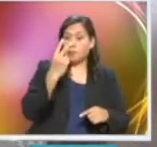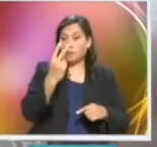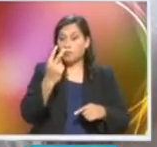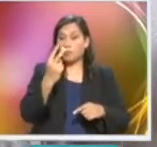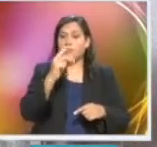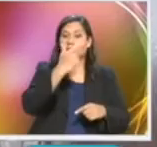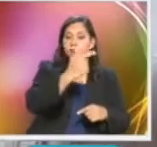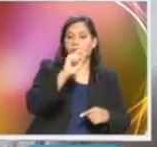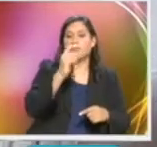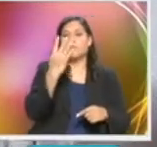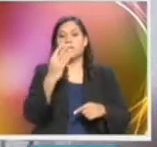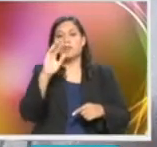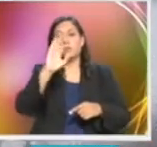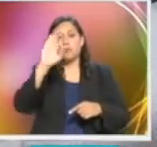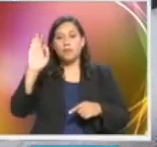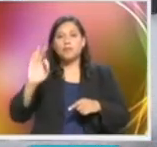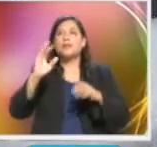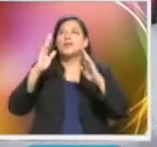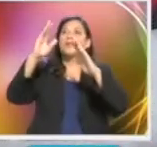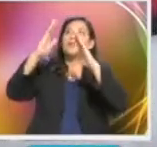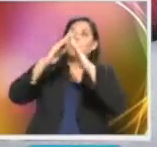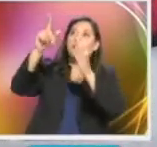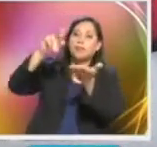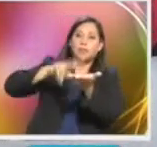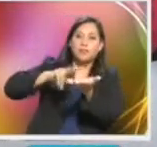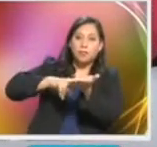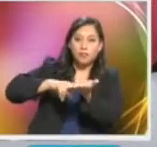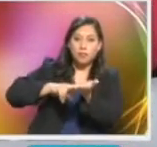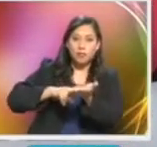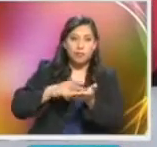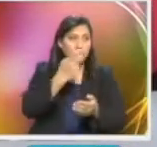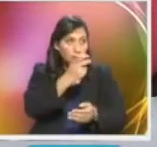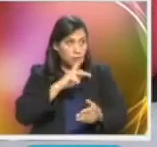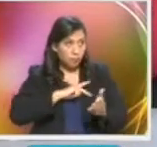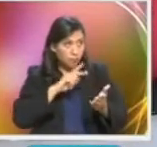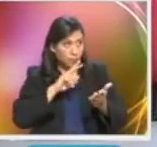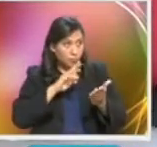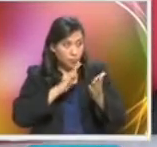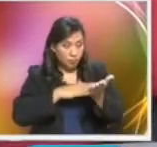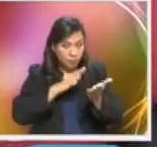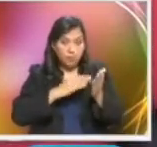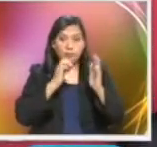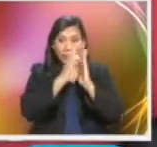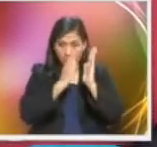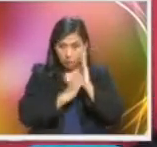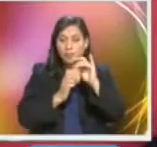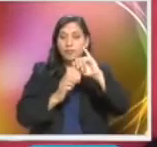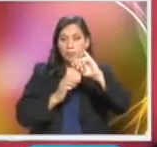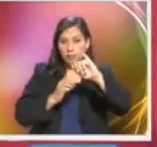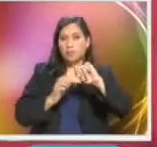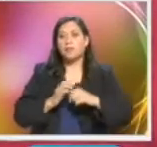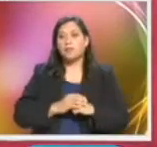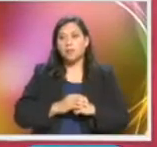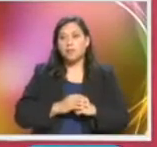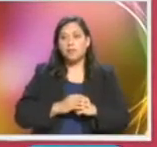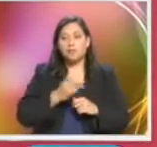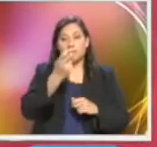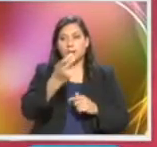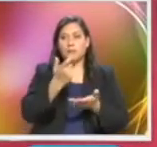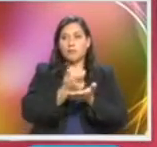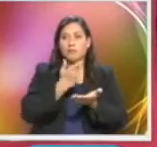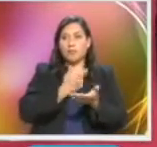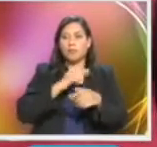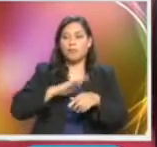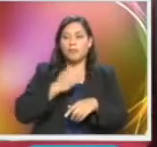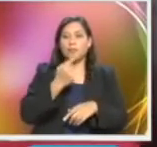7.4% del valor del inmueble. Eso es lo que debe de valer tu escritura. Sí. eso es lo que te van a cobrar por la